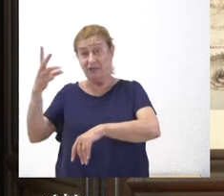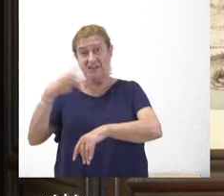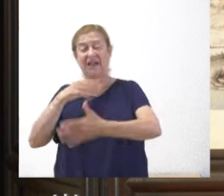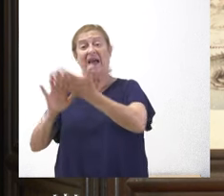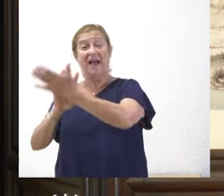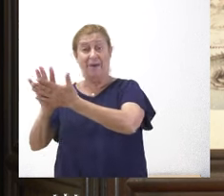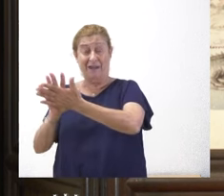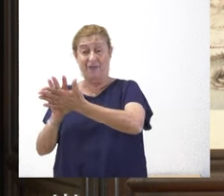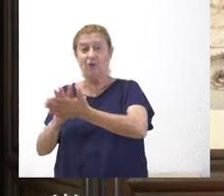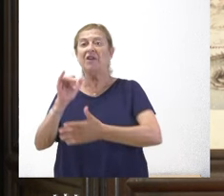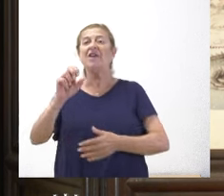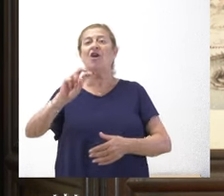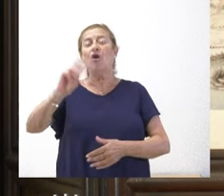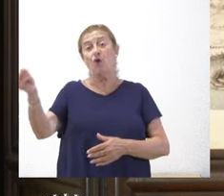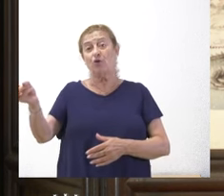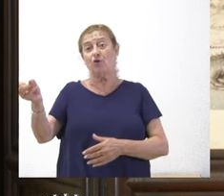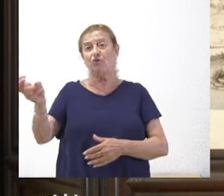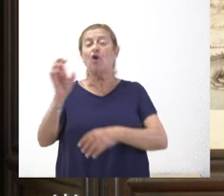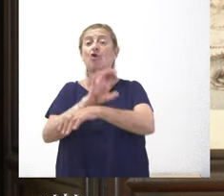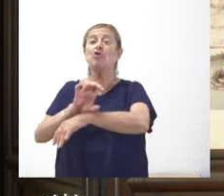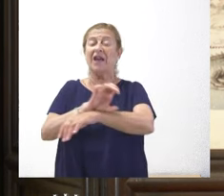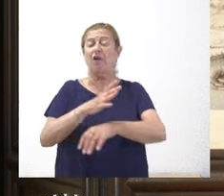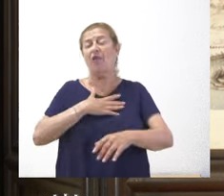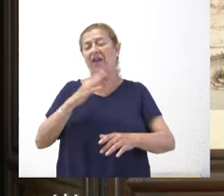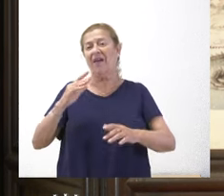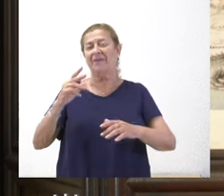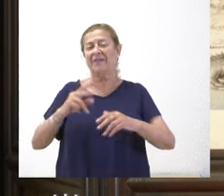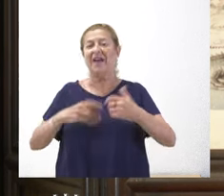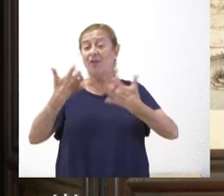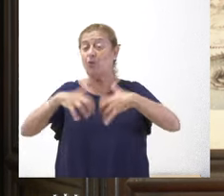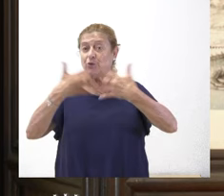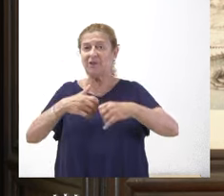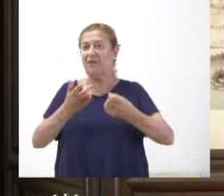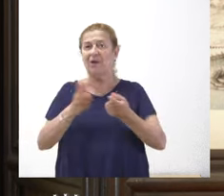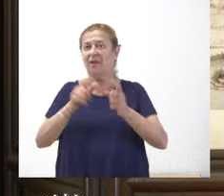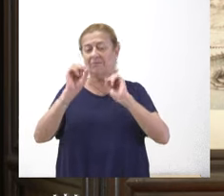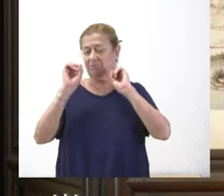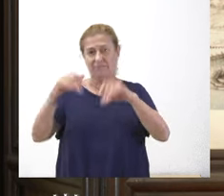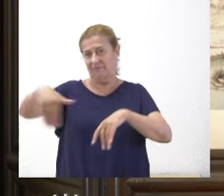y los otros consejero de industria y el de agricultura han sido